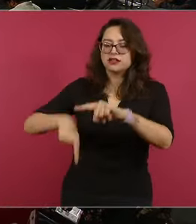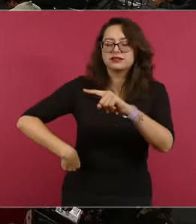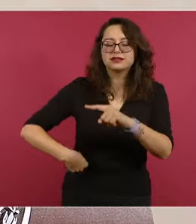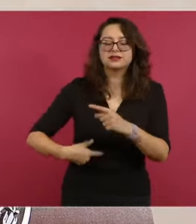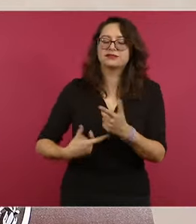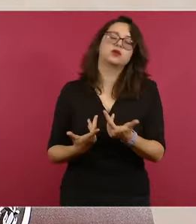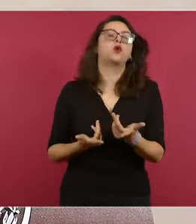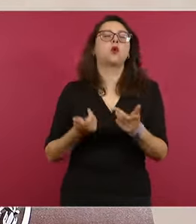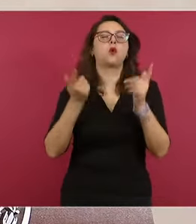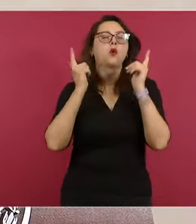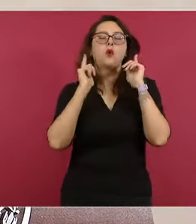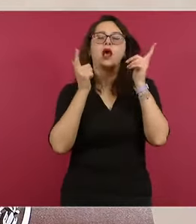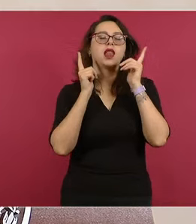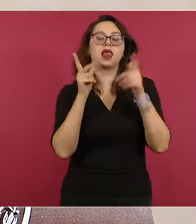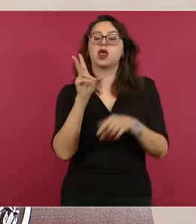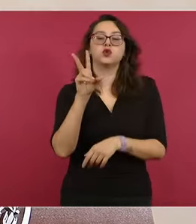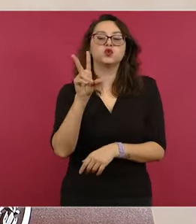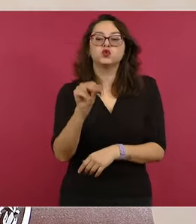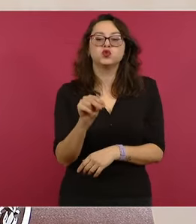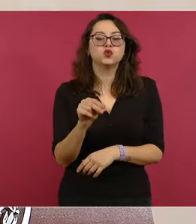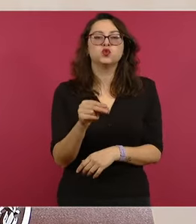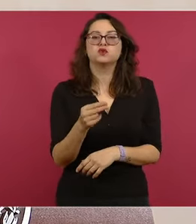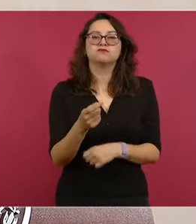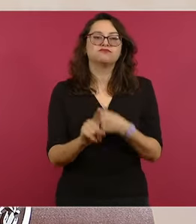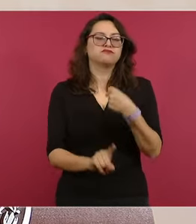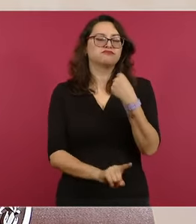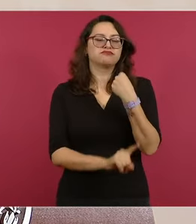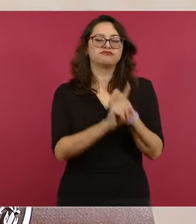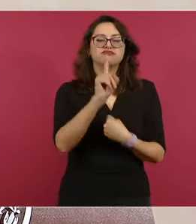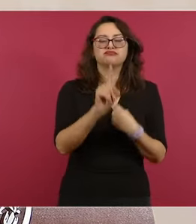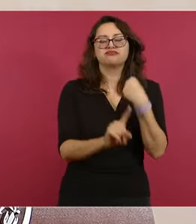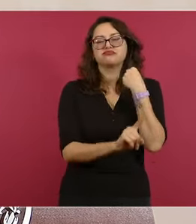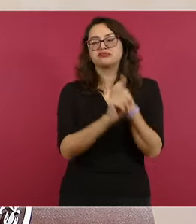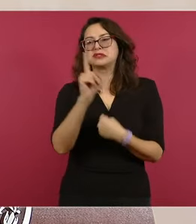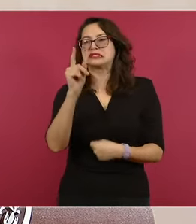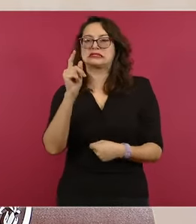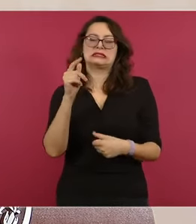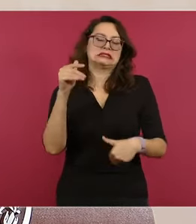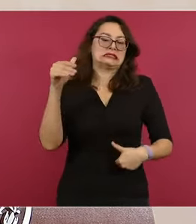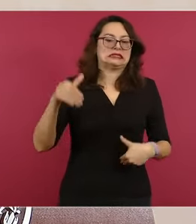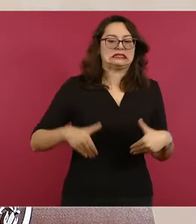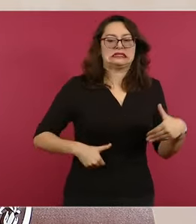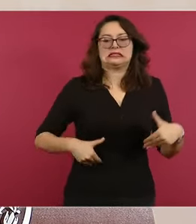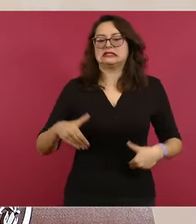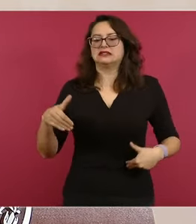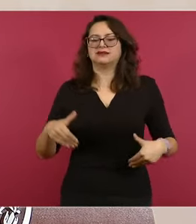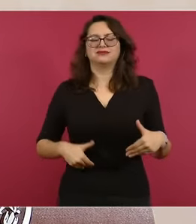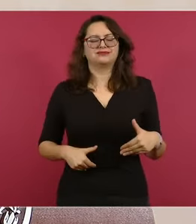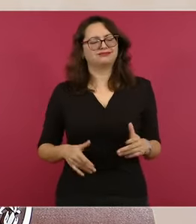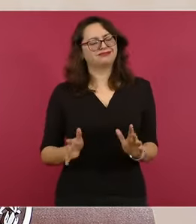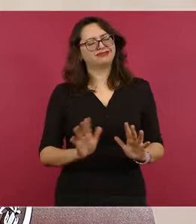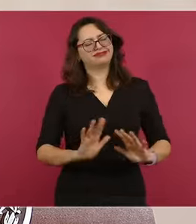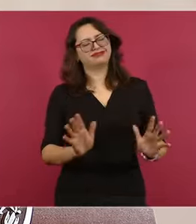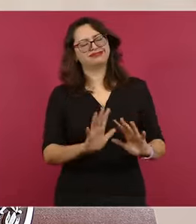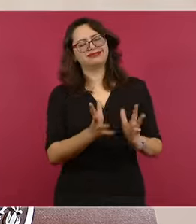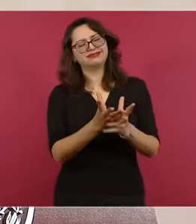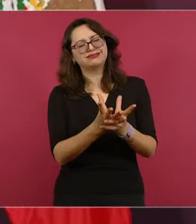pues todas estas inconformidades que la